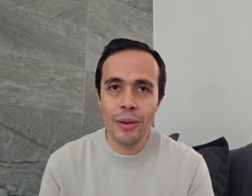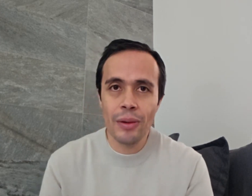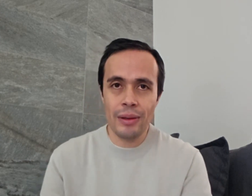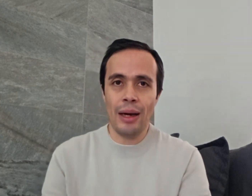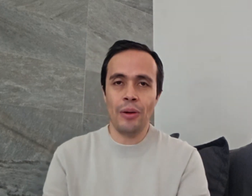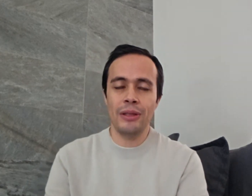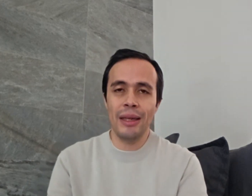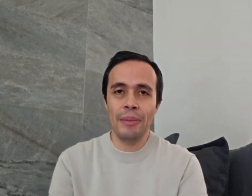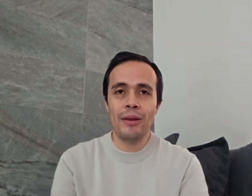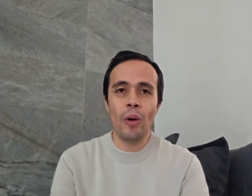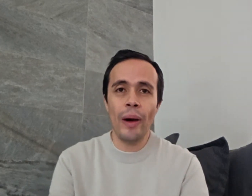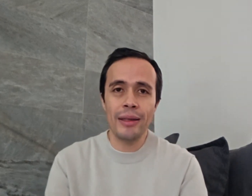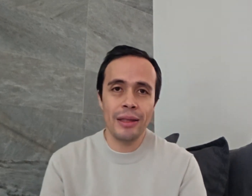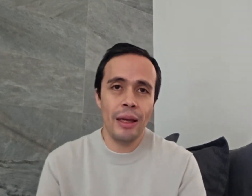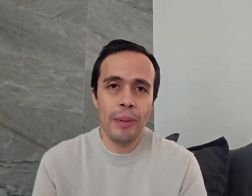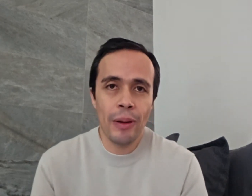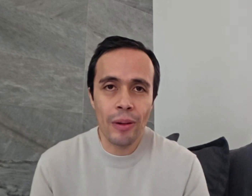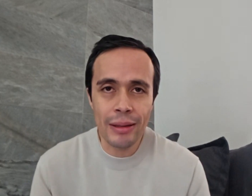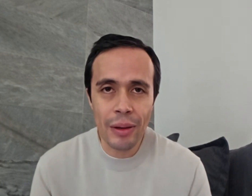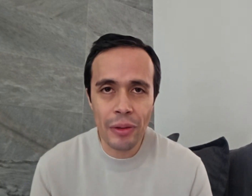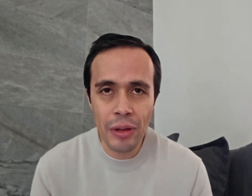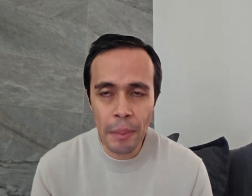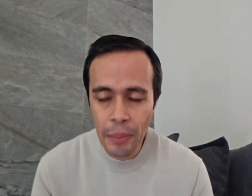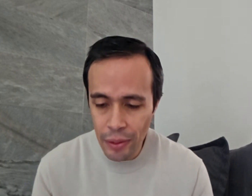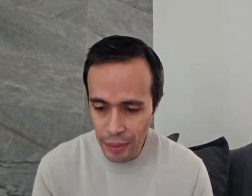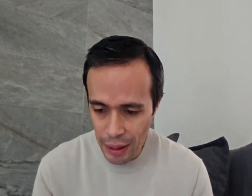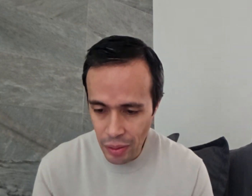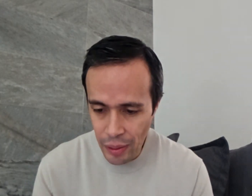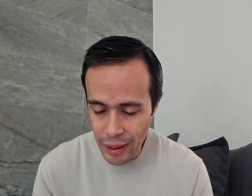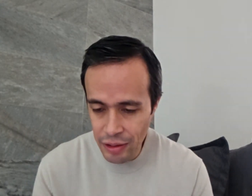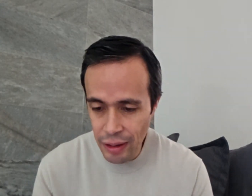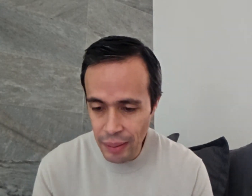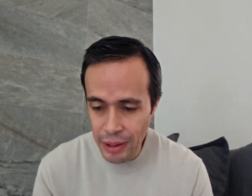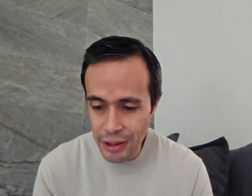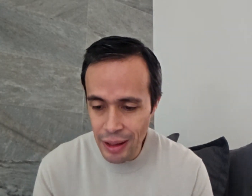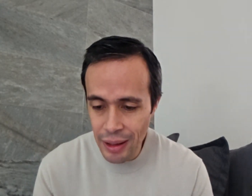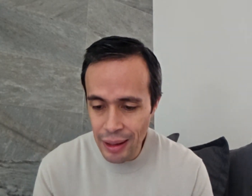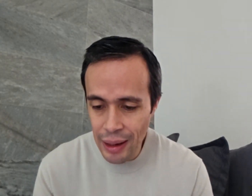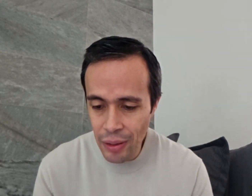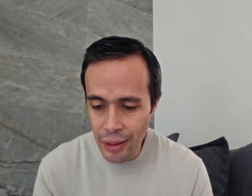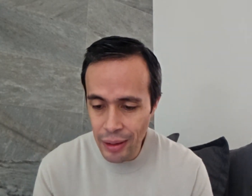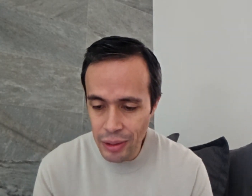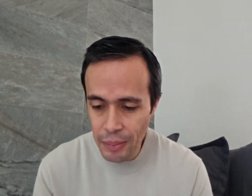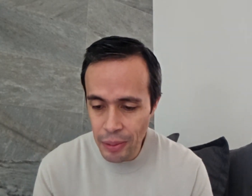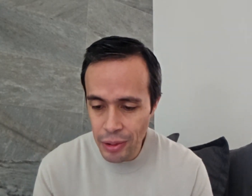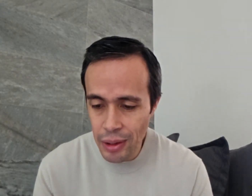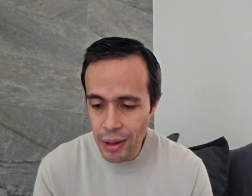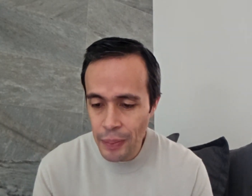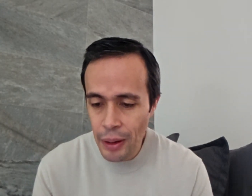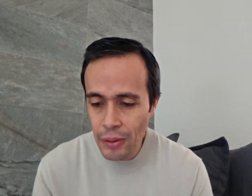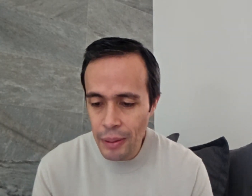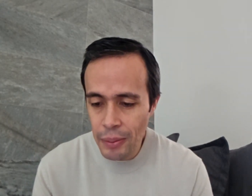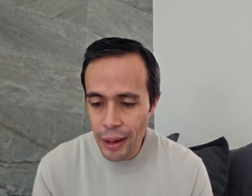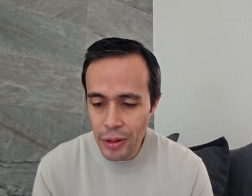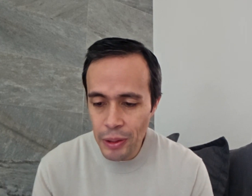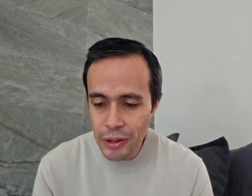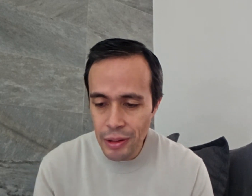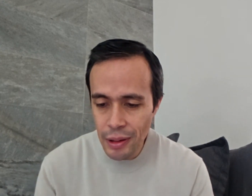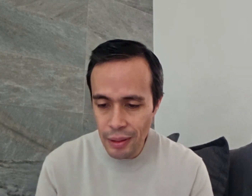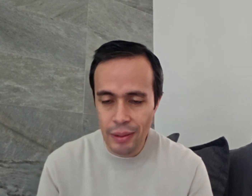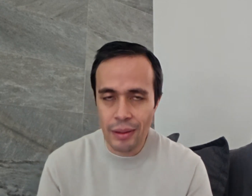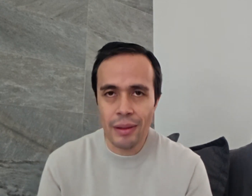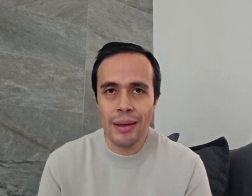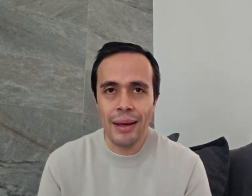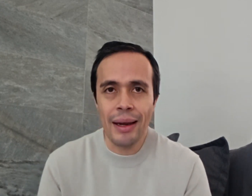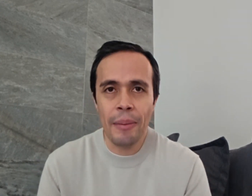porque algunos dicen Benito Juárez, sí, pero ¿hace cuánto tiempo? Benito Juárez fue presidente de la Corte. En los tiempos contemporáneos,